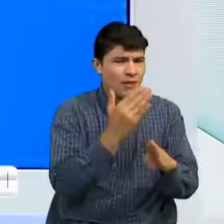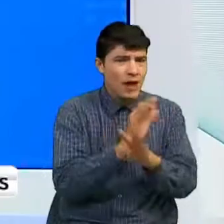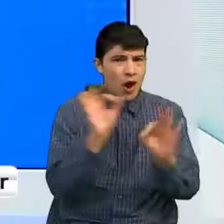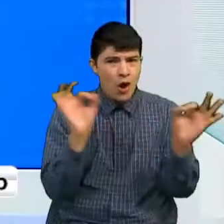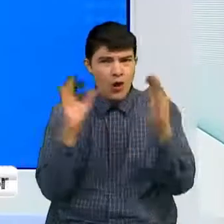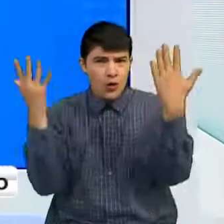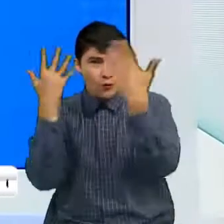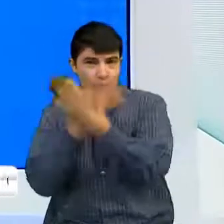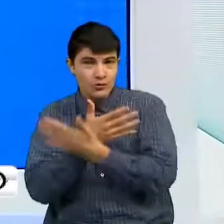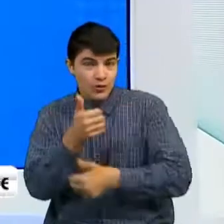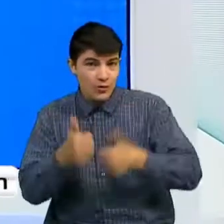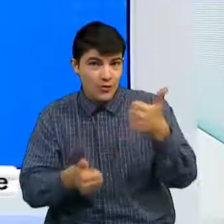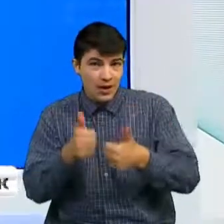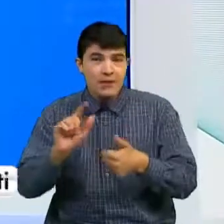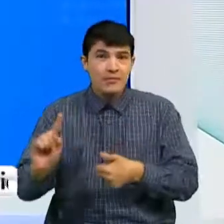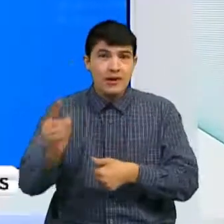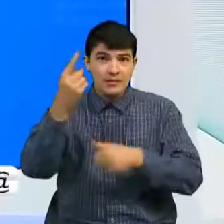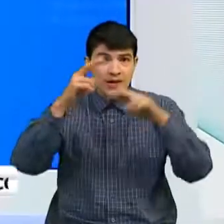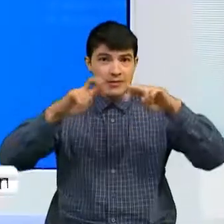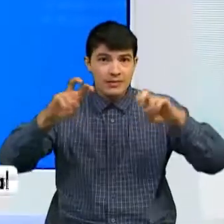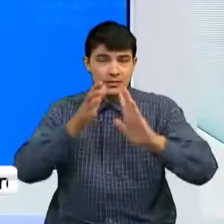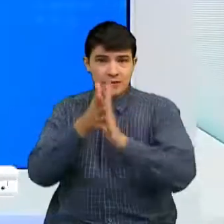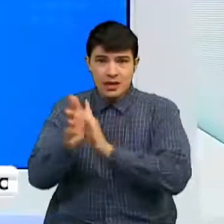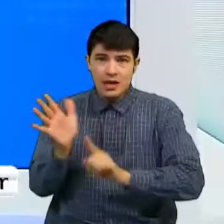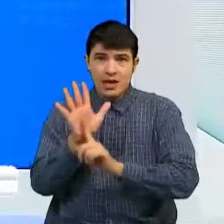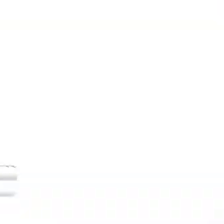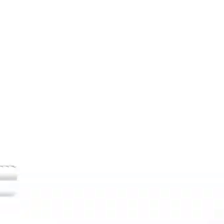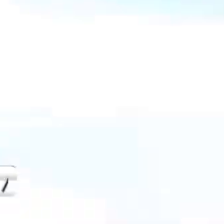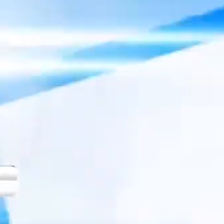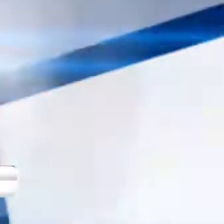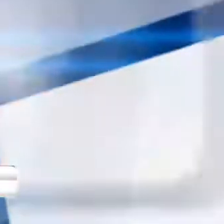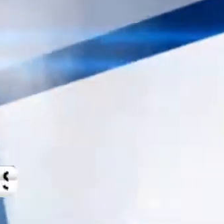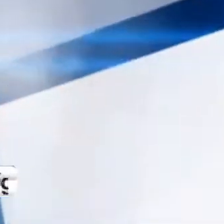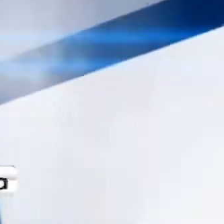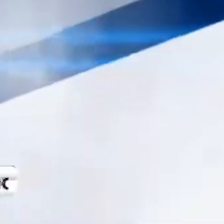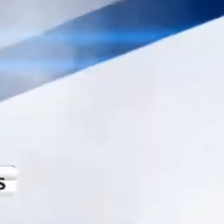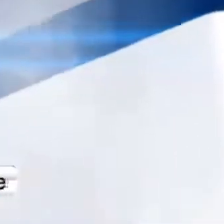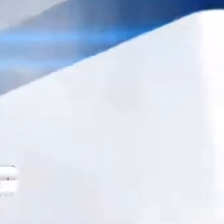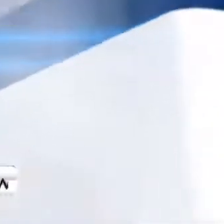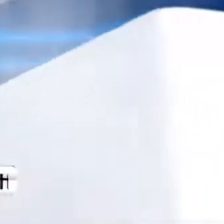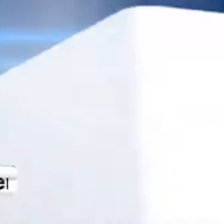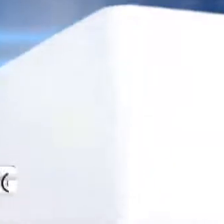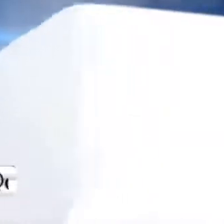nuestra primera entrega a la unidad investigativa en Oriente Noticias.